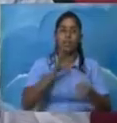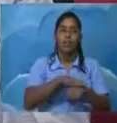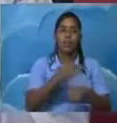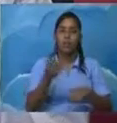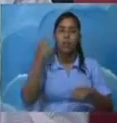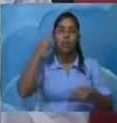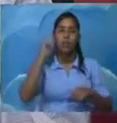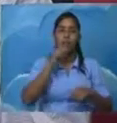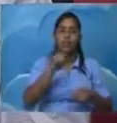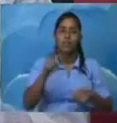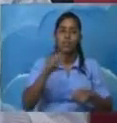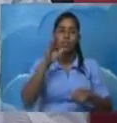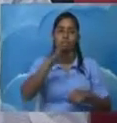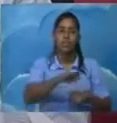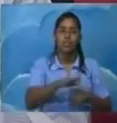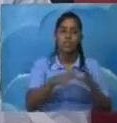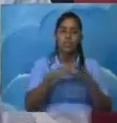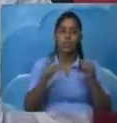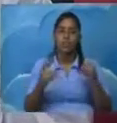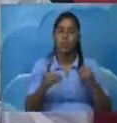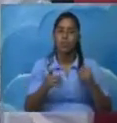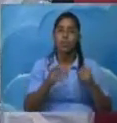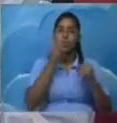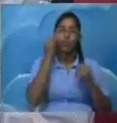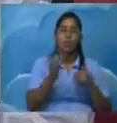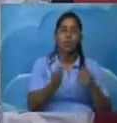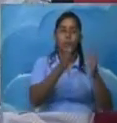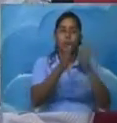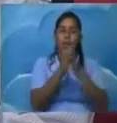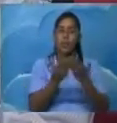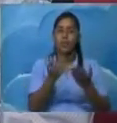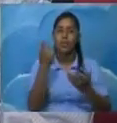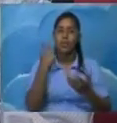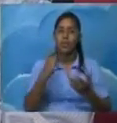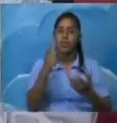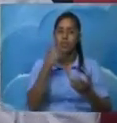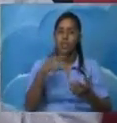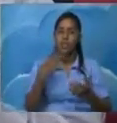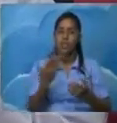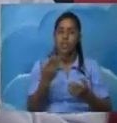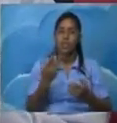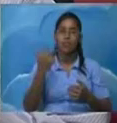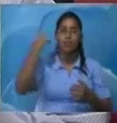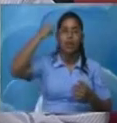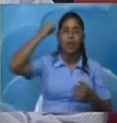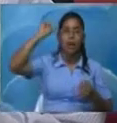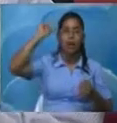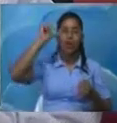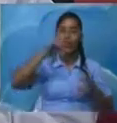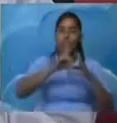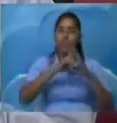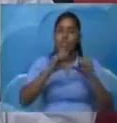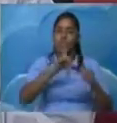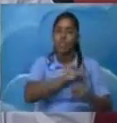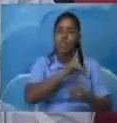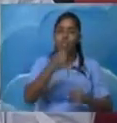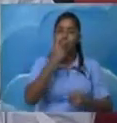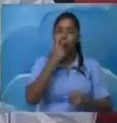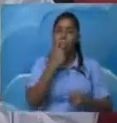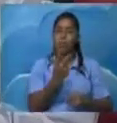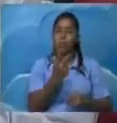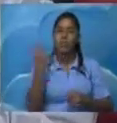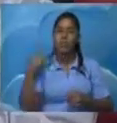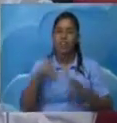eso estamos. Según la palabra del Señor nos enseña que tenemos que acordarnos de los pobres. Y hay una